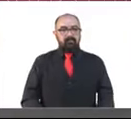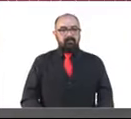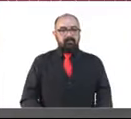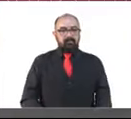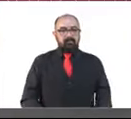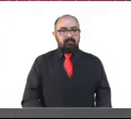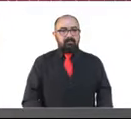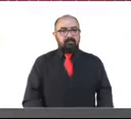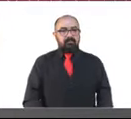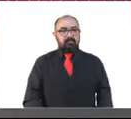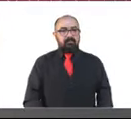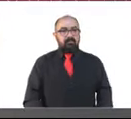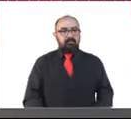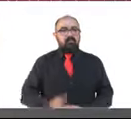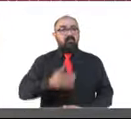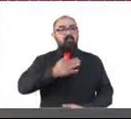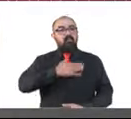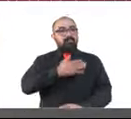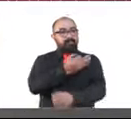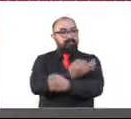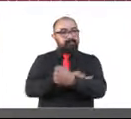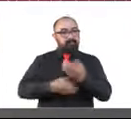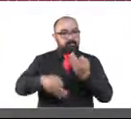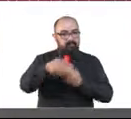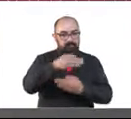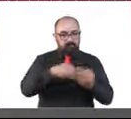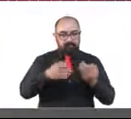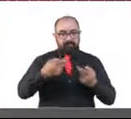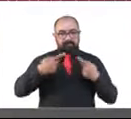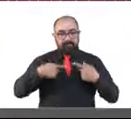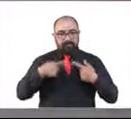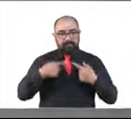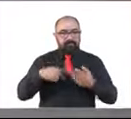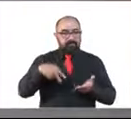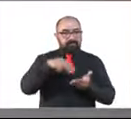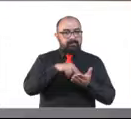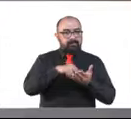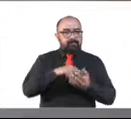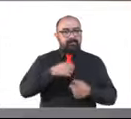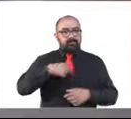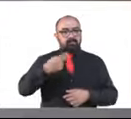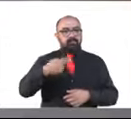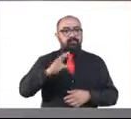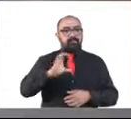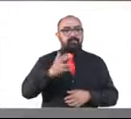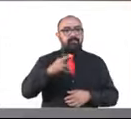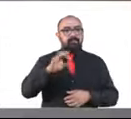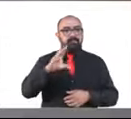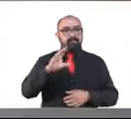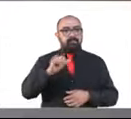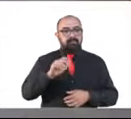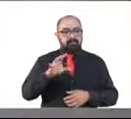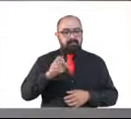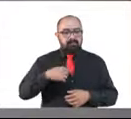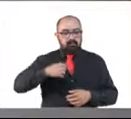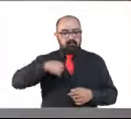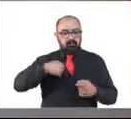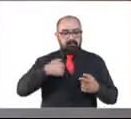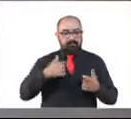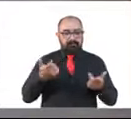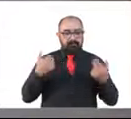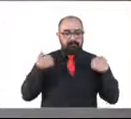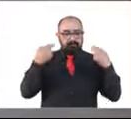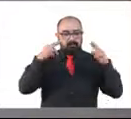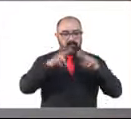Bueno. Buenas tardes a todos los presentes. Mi nombre es Cristian Castro y soy profesor en el área de